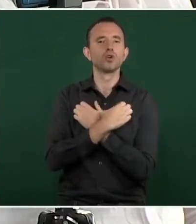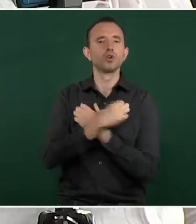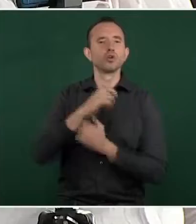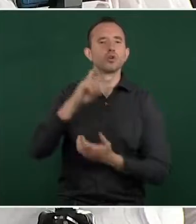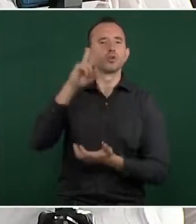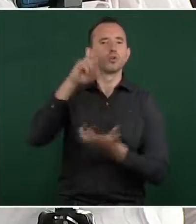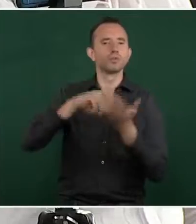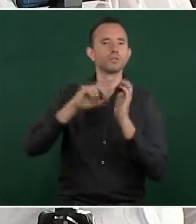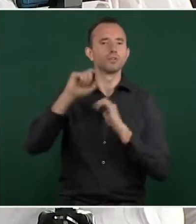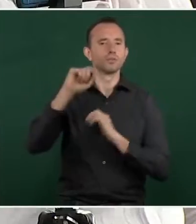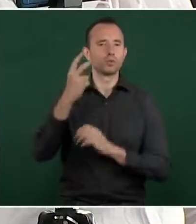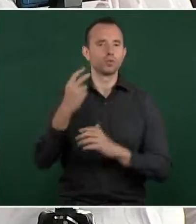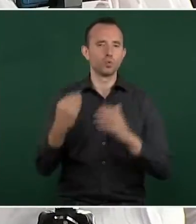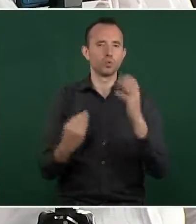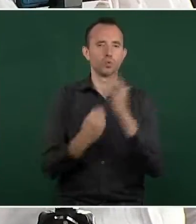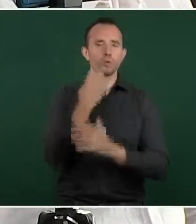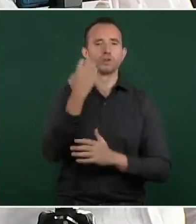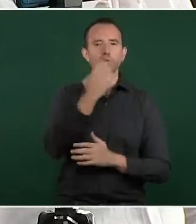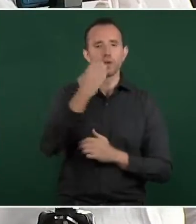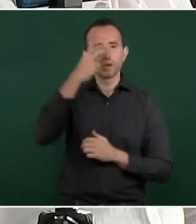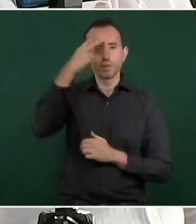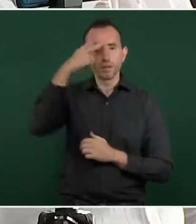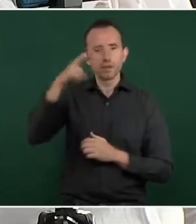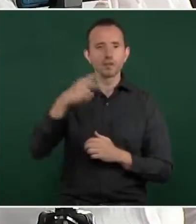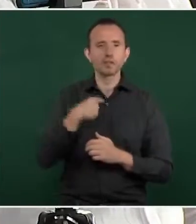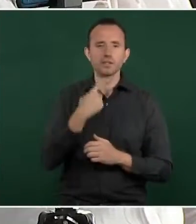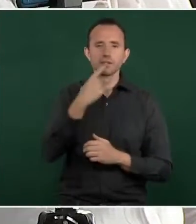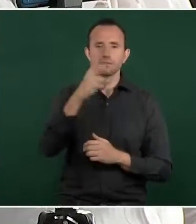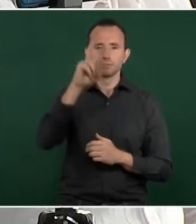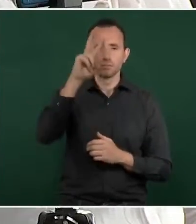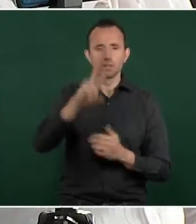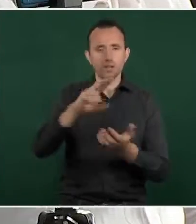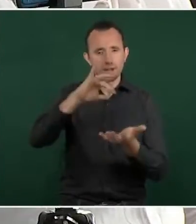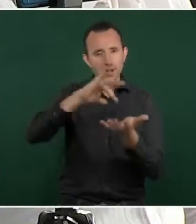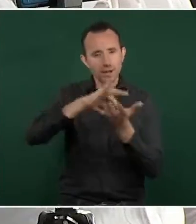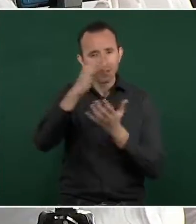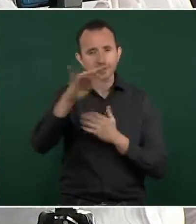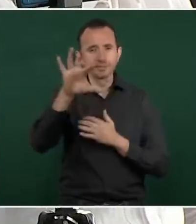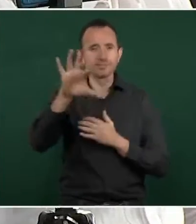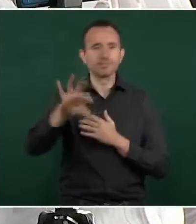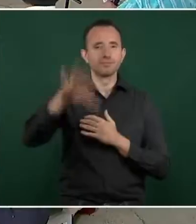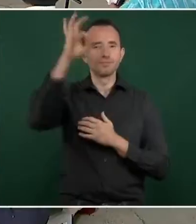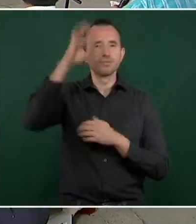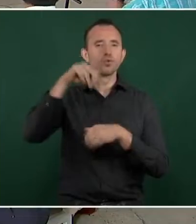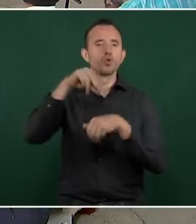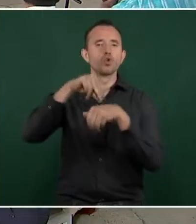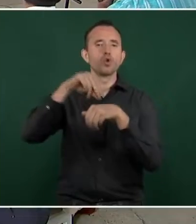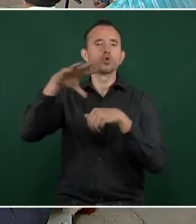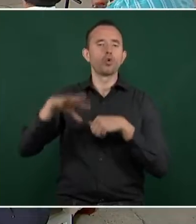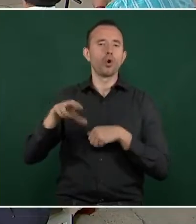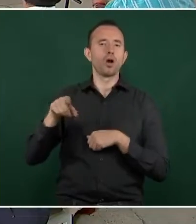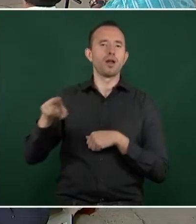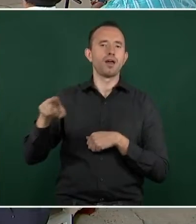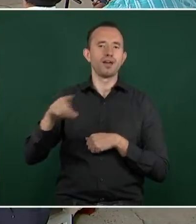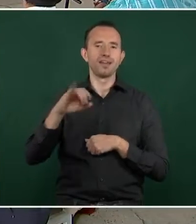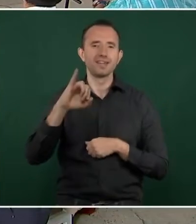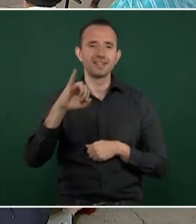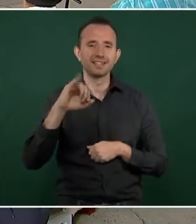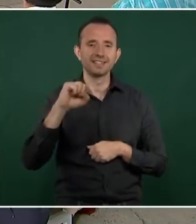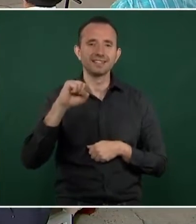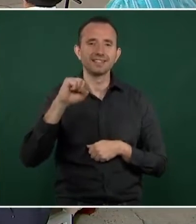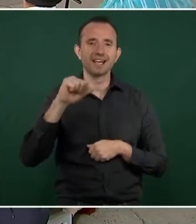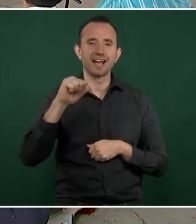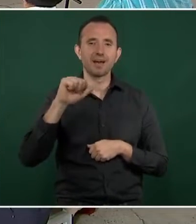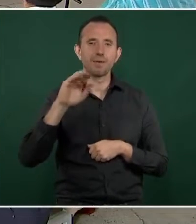Le da las gracias porque fue incluida. Esta persona es la doctora Isabel Camacho Norzagaray. Eso es lo que le quiero comentar. Muy bien. Y agradecer.